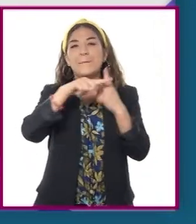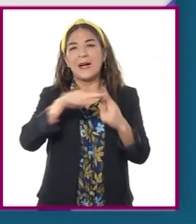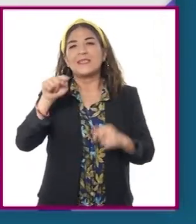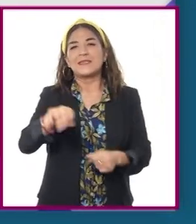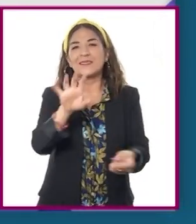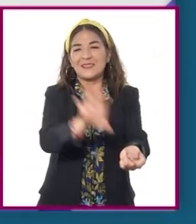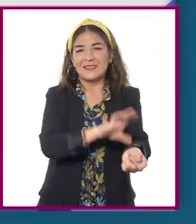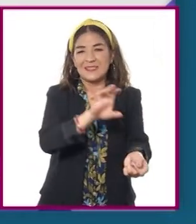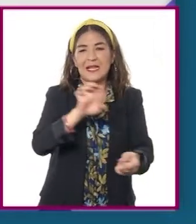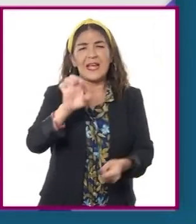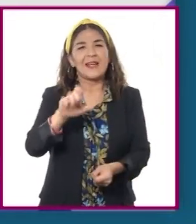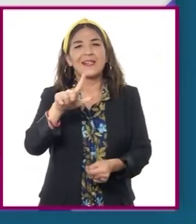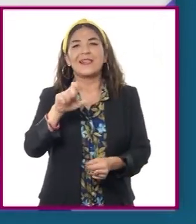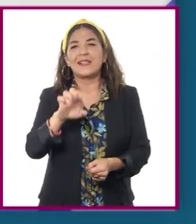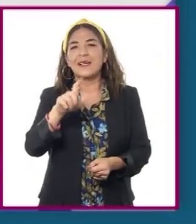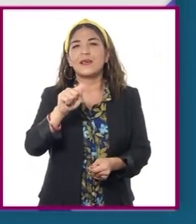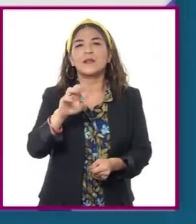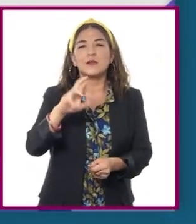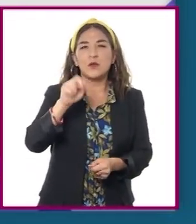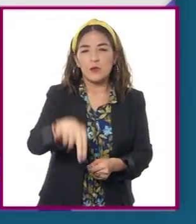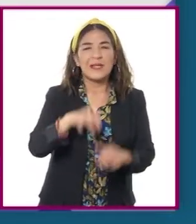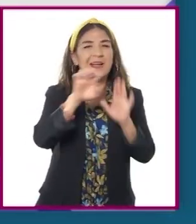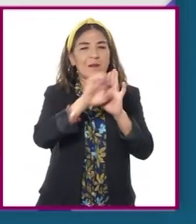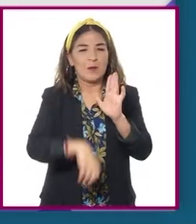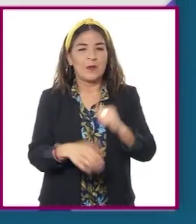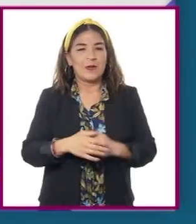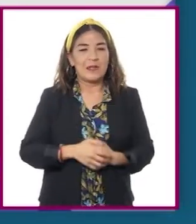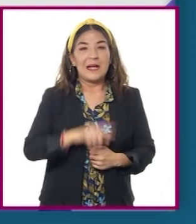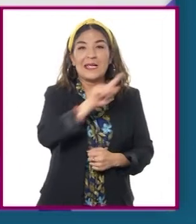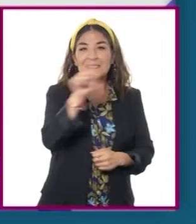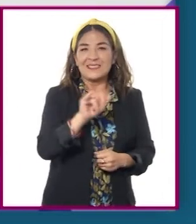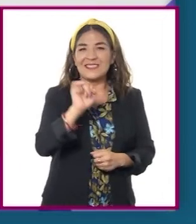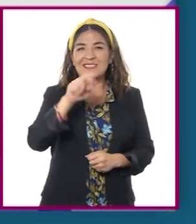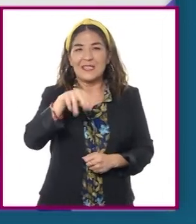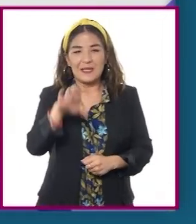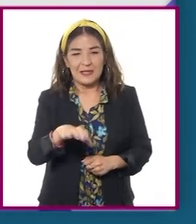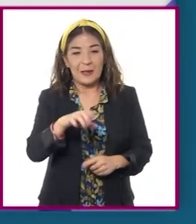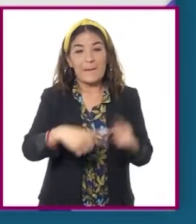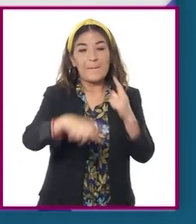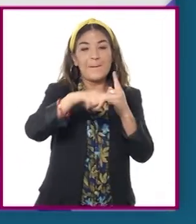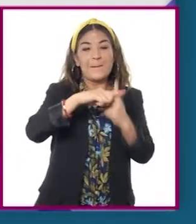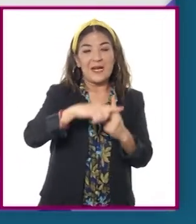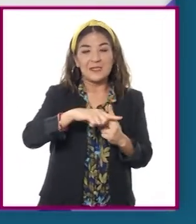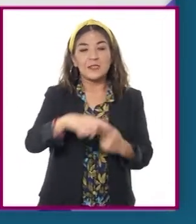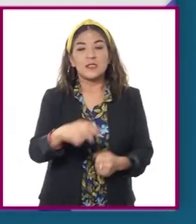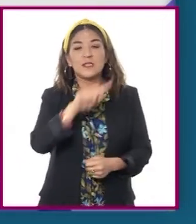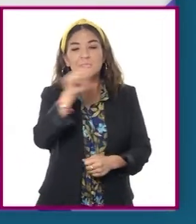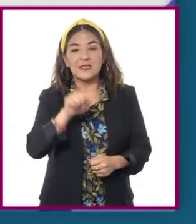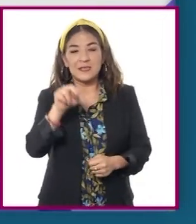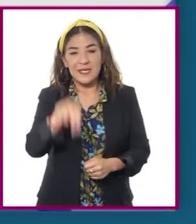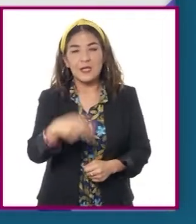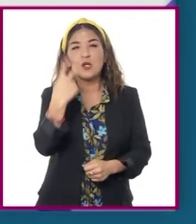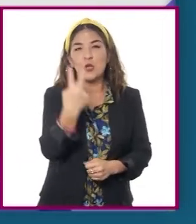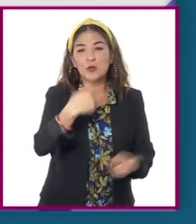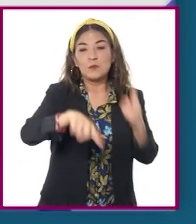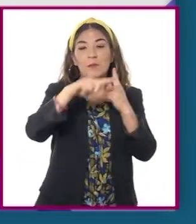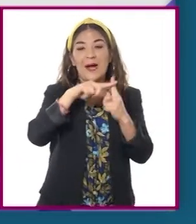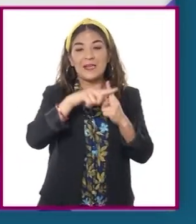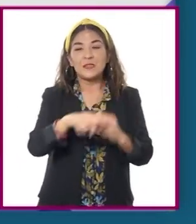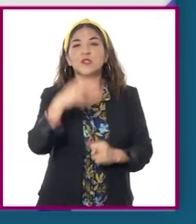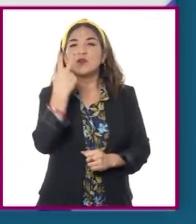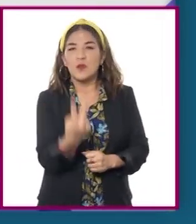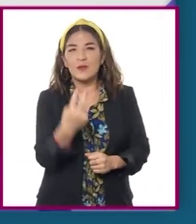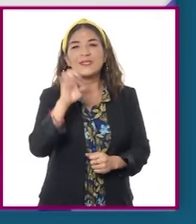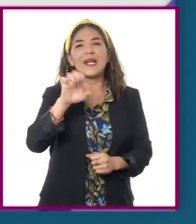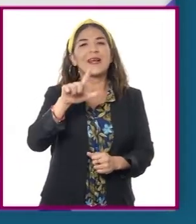electrones. Por ejemplo, el zinc que nos va a dar zinc 2 más 2 electrones. A